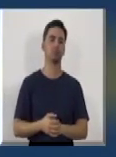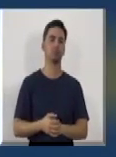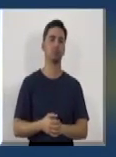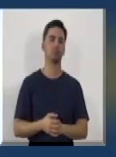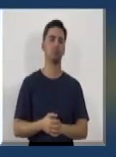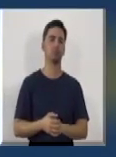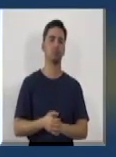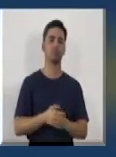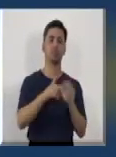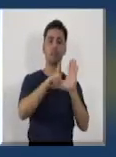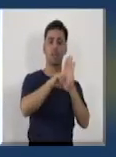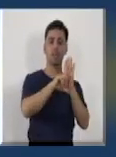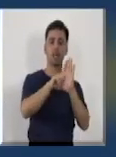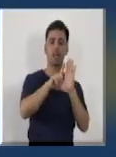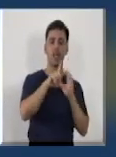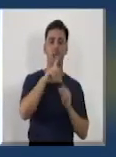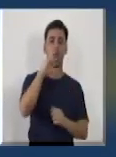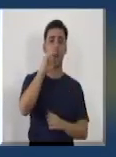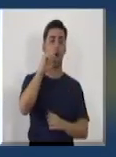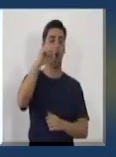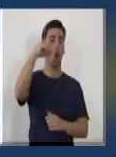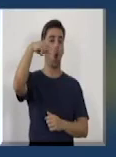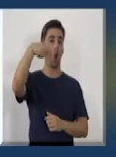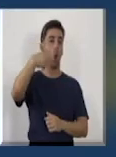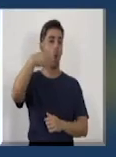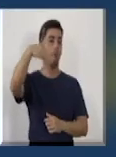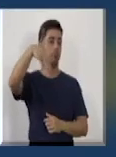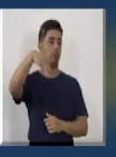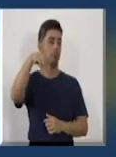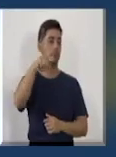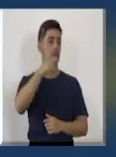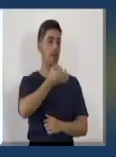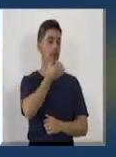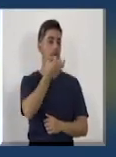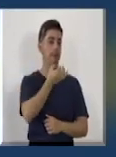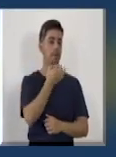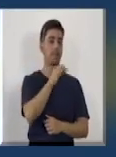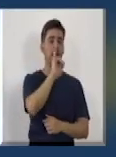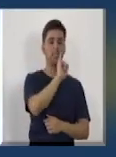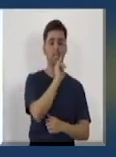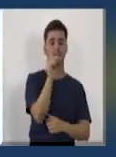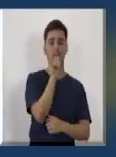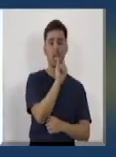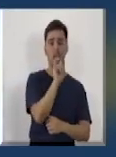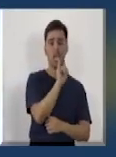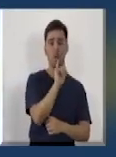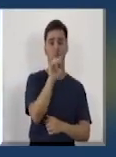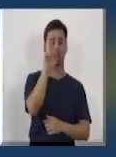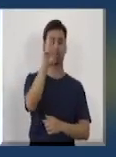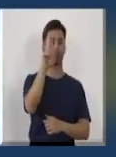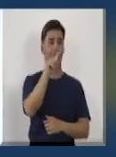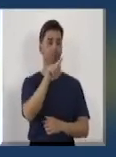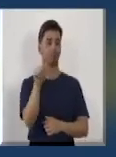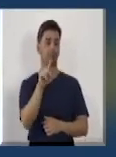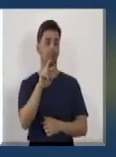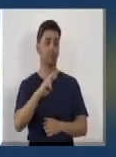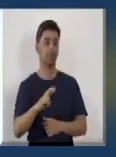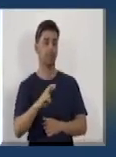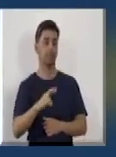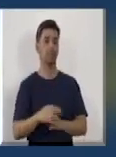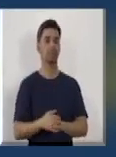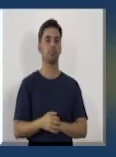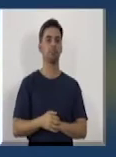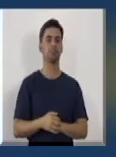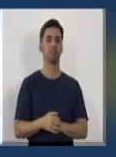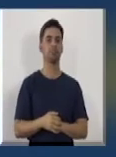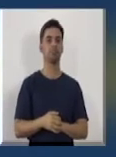La ley de Ohm para una porción del circuito nos dice que la intensidad va a ser igual a la tensión entre la resistencia. Por lo tanto,